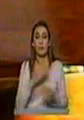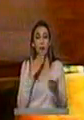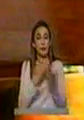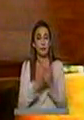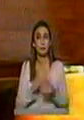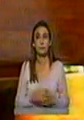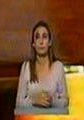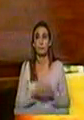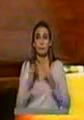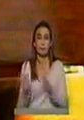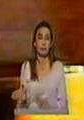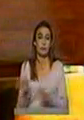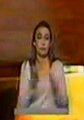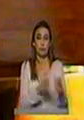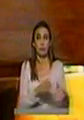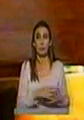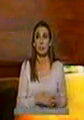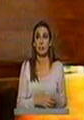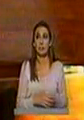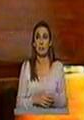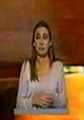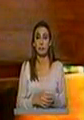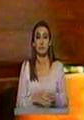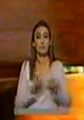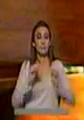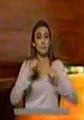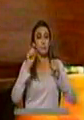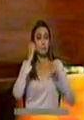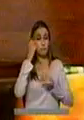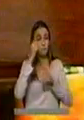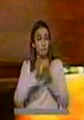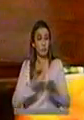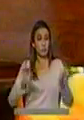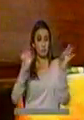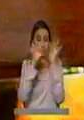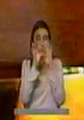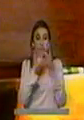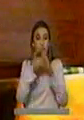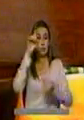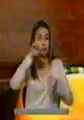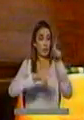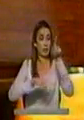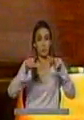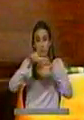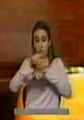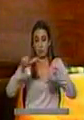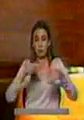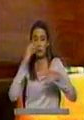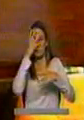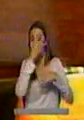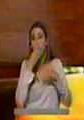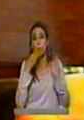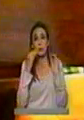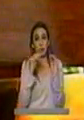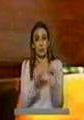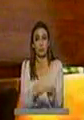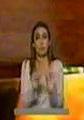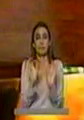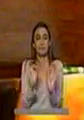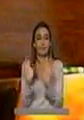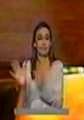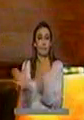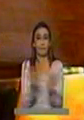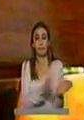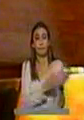gracias. Bueno, es importante tener en cuenta también que tenemos una serie de atractivos que pueden ser utilizados como elementos para